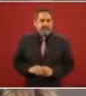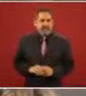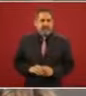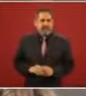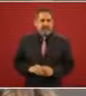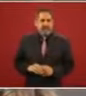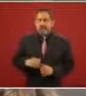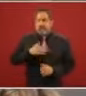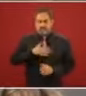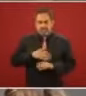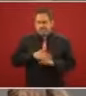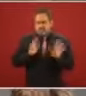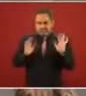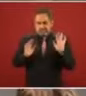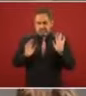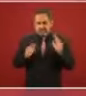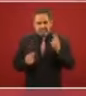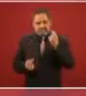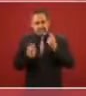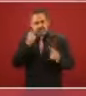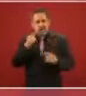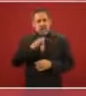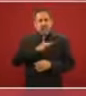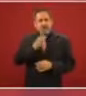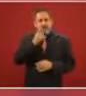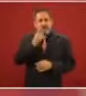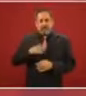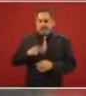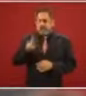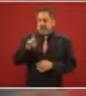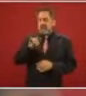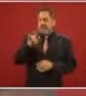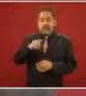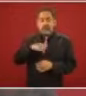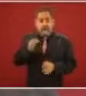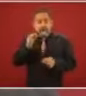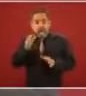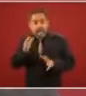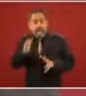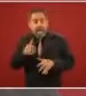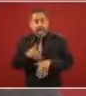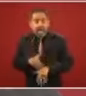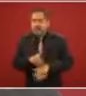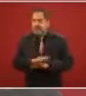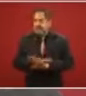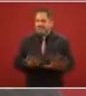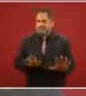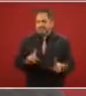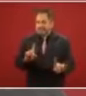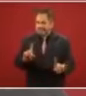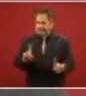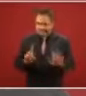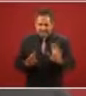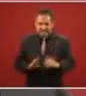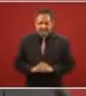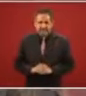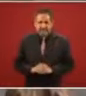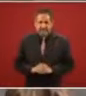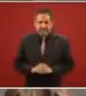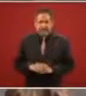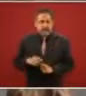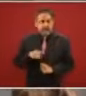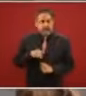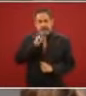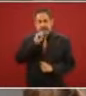A mí me pueden llamar peje, pero no soy lagarto. Entonces, es lo mismo